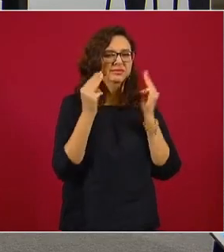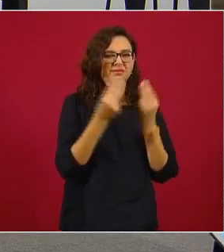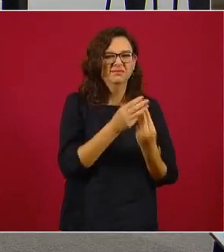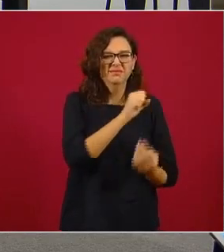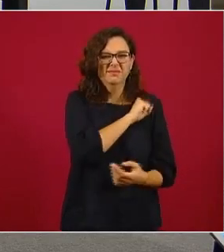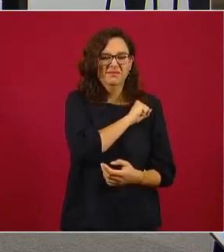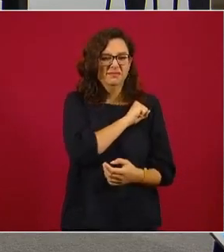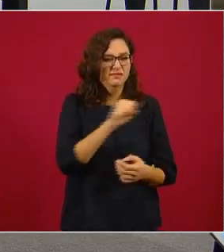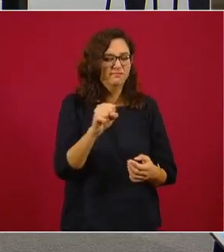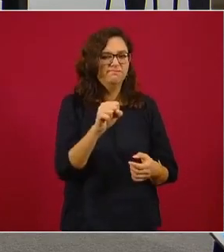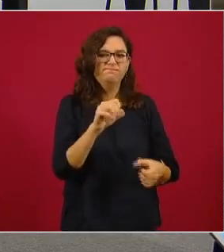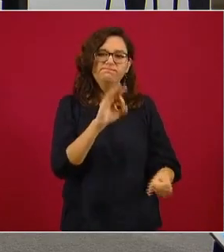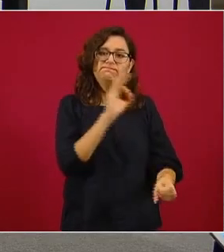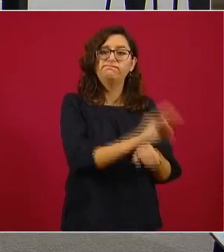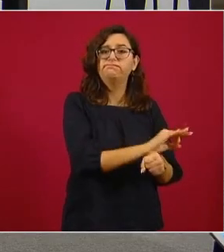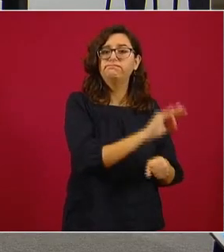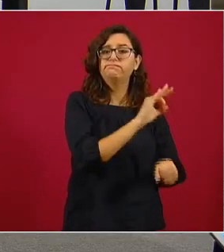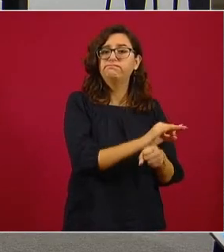y